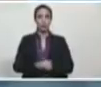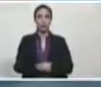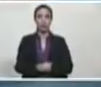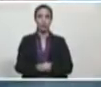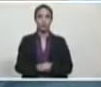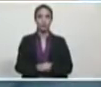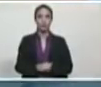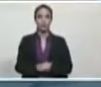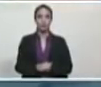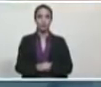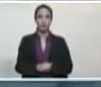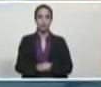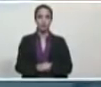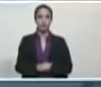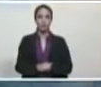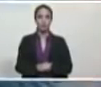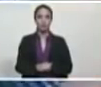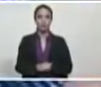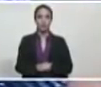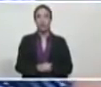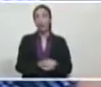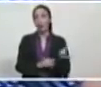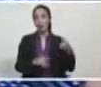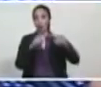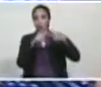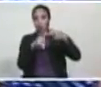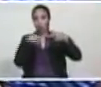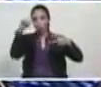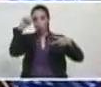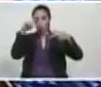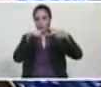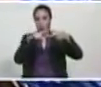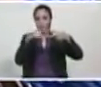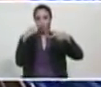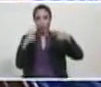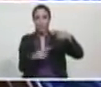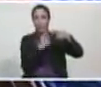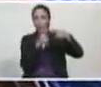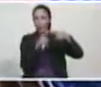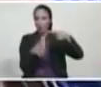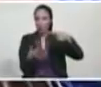Usted ha dicho que tenemos dos objetivos centrales. El primero,